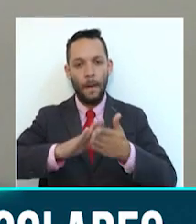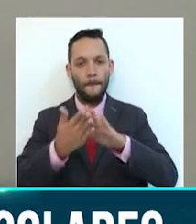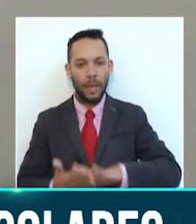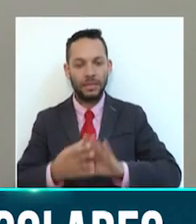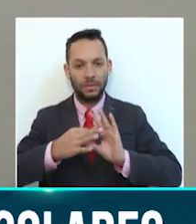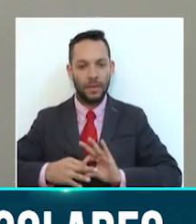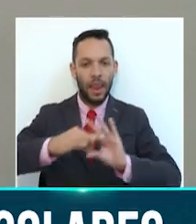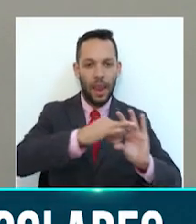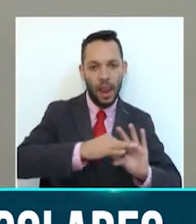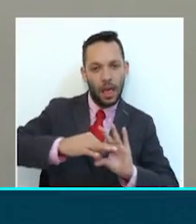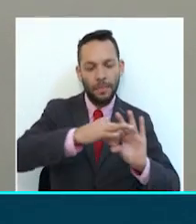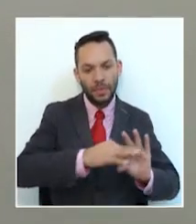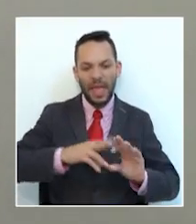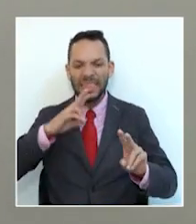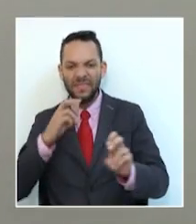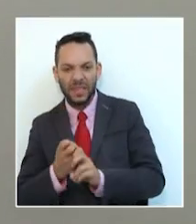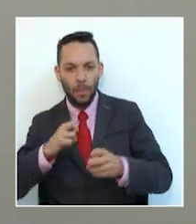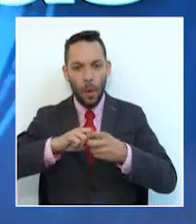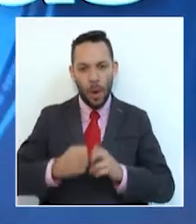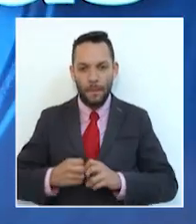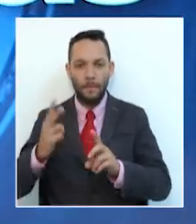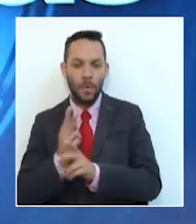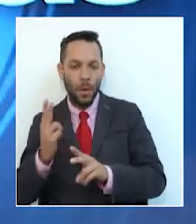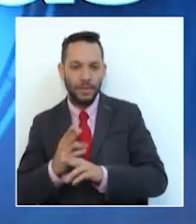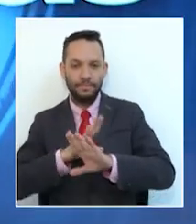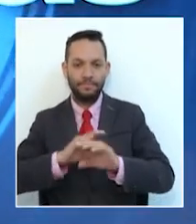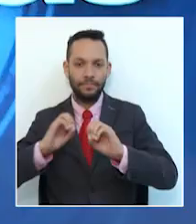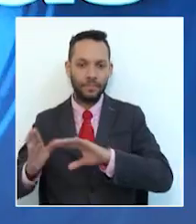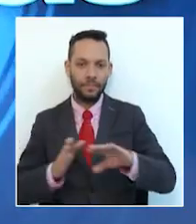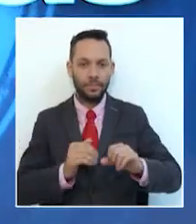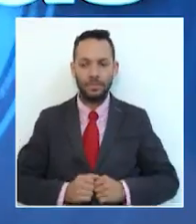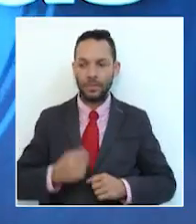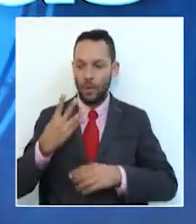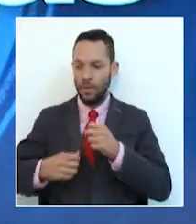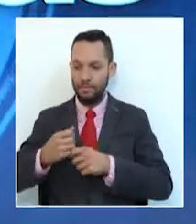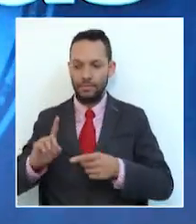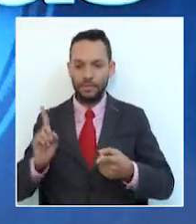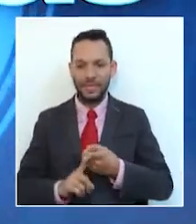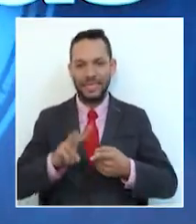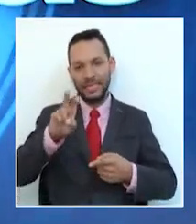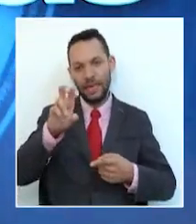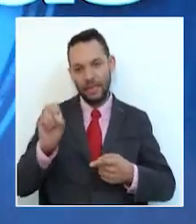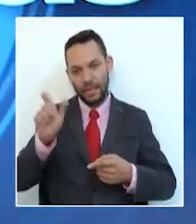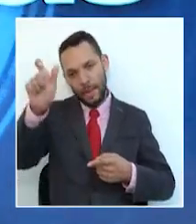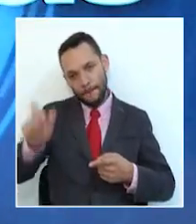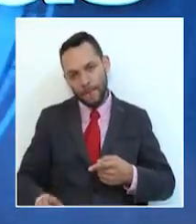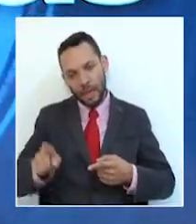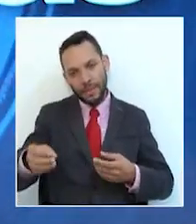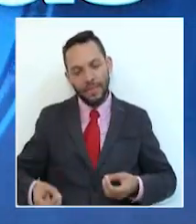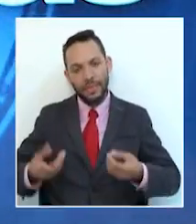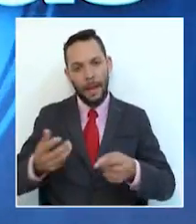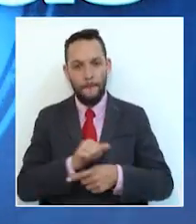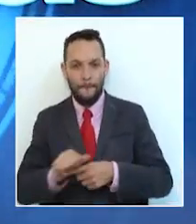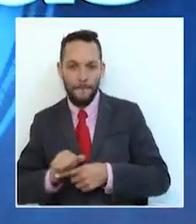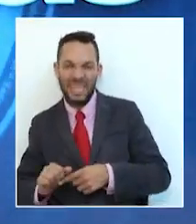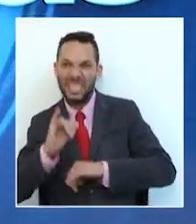escuela ese flagelo que se llama violencia escolar. Durante este cuatrienio, más de 70 docentes se han beneficiado con pasantías en el